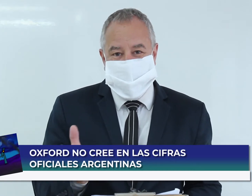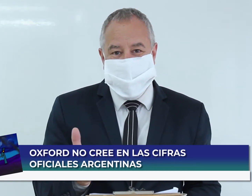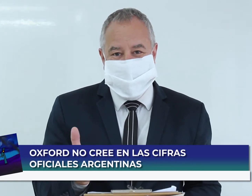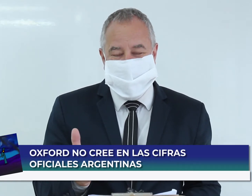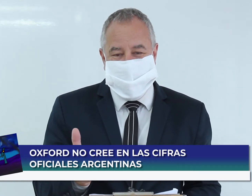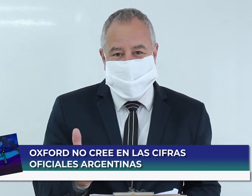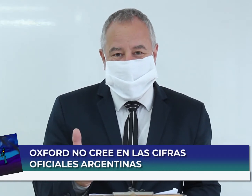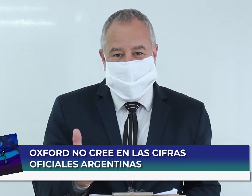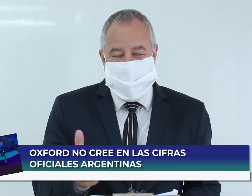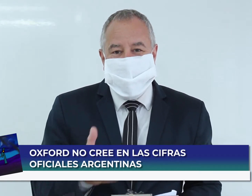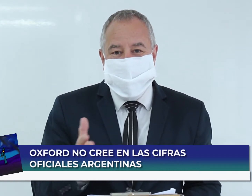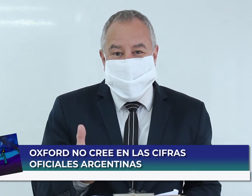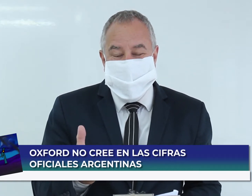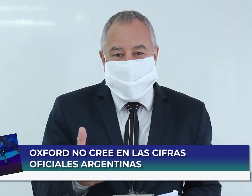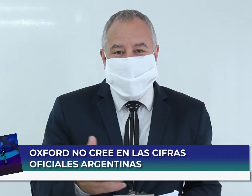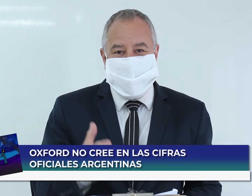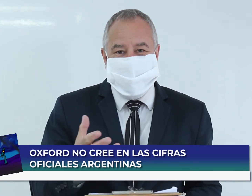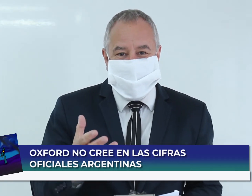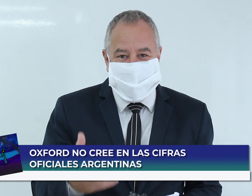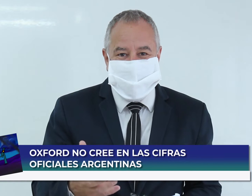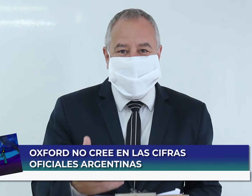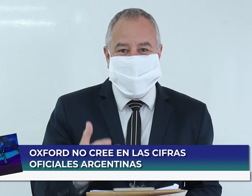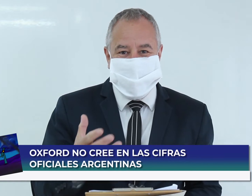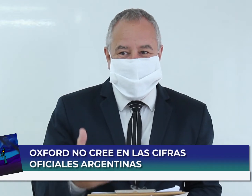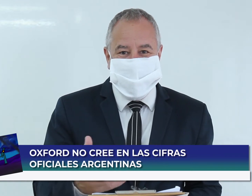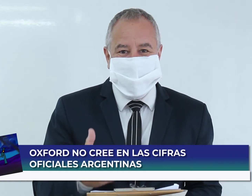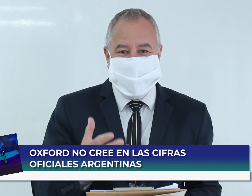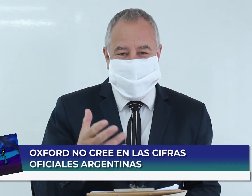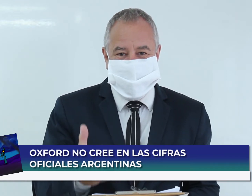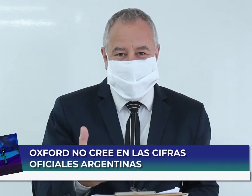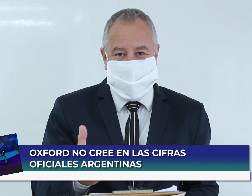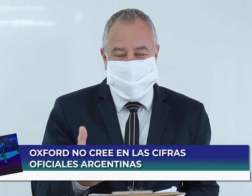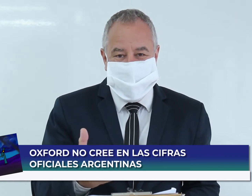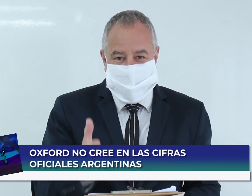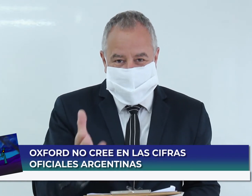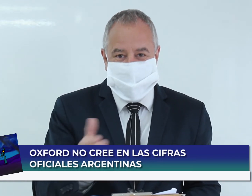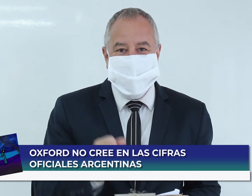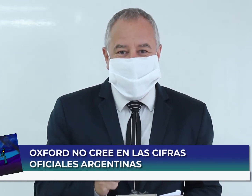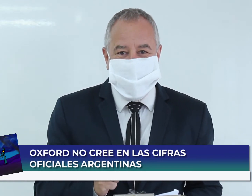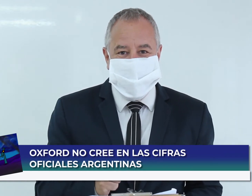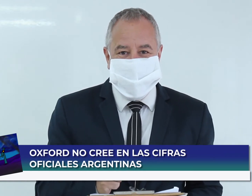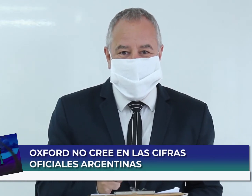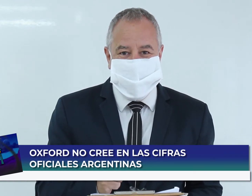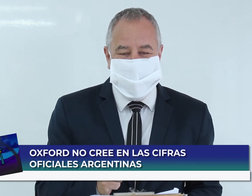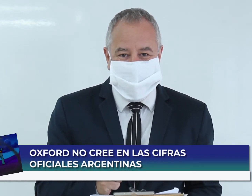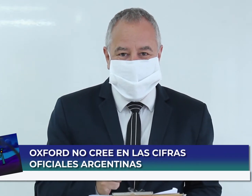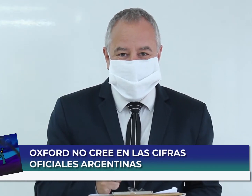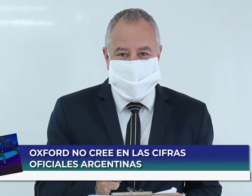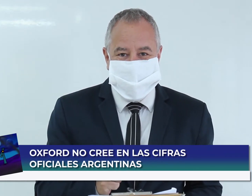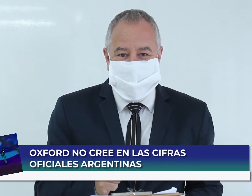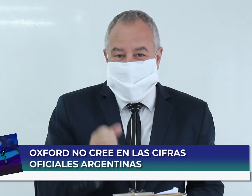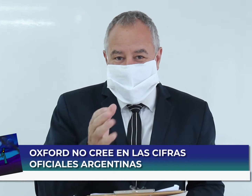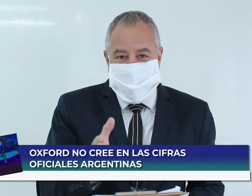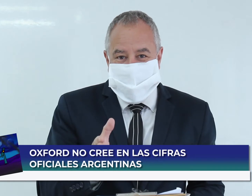ya no nos toma en serio. No toma nuestras estadísticas sanitarias en serio y estamos hablando del